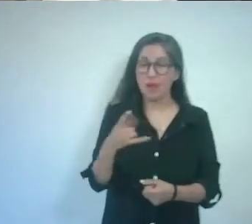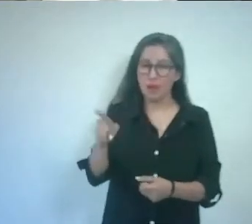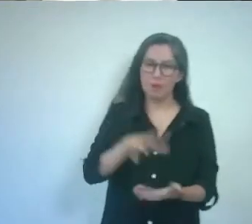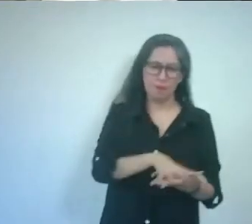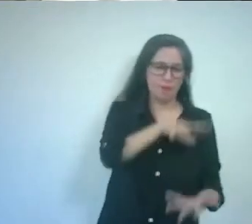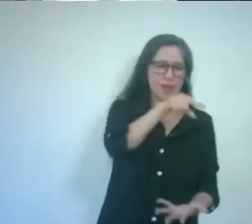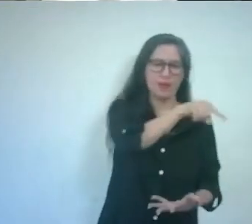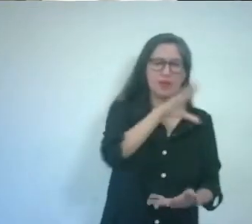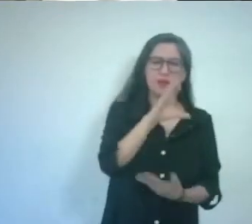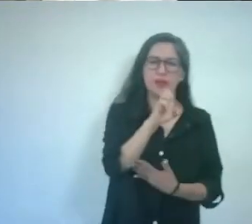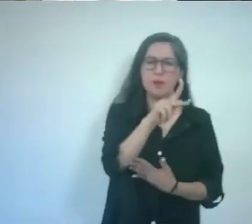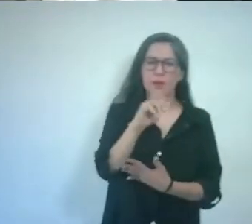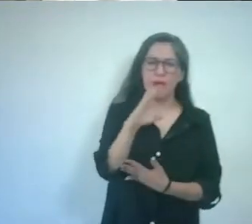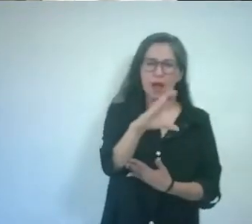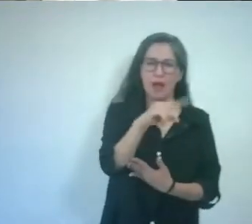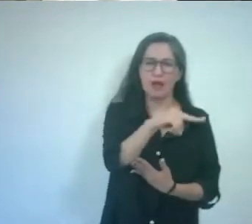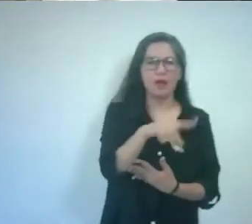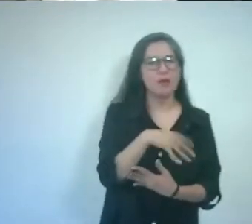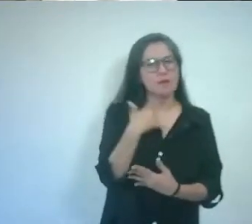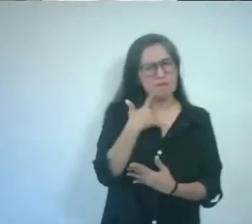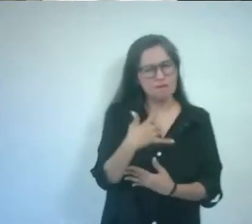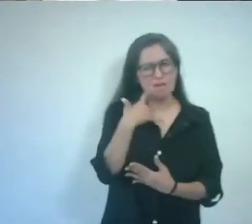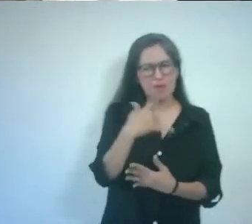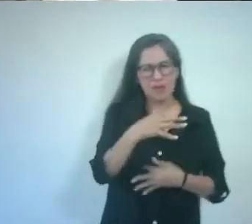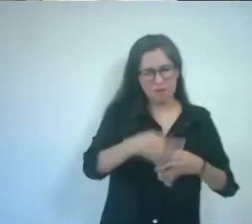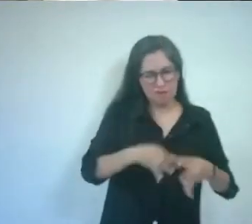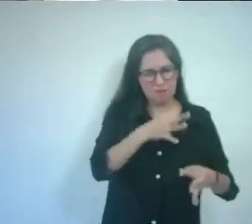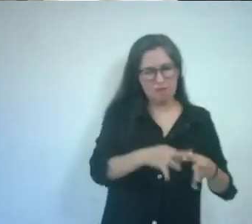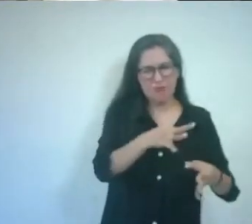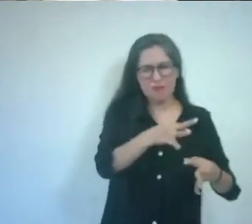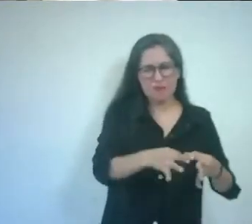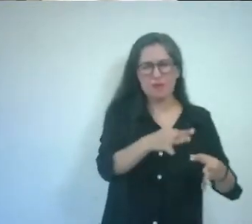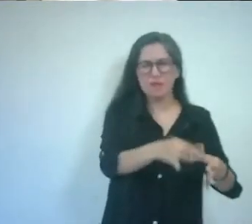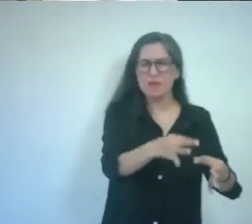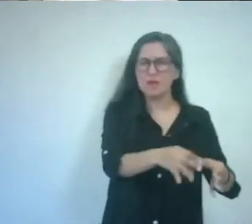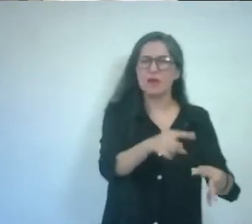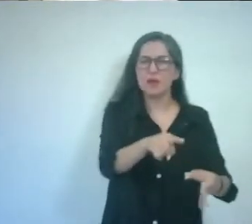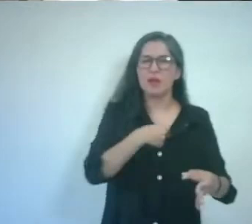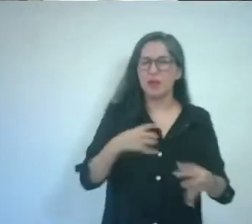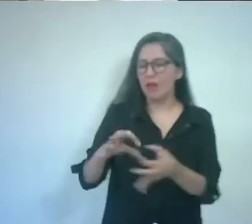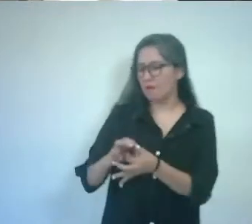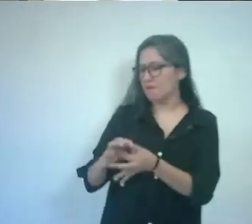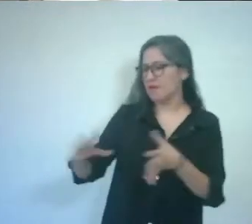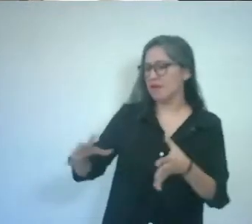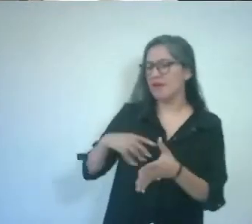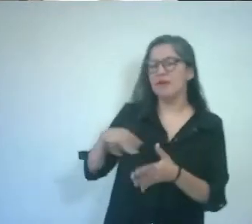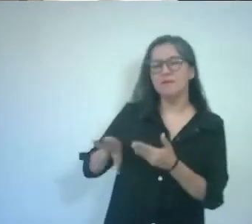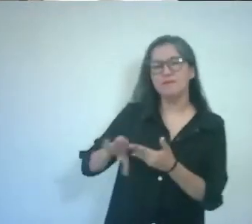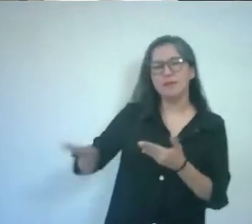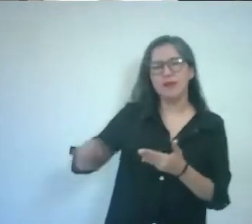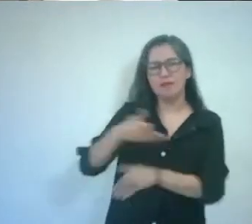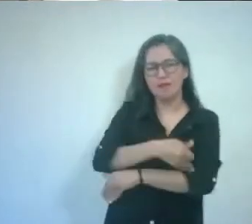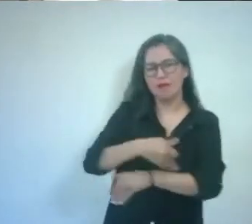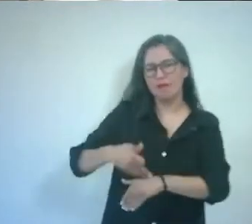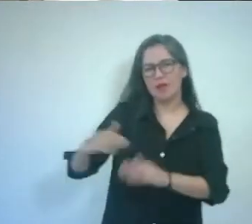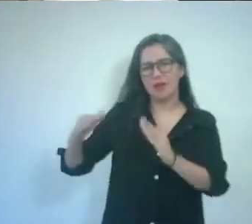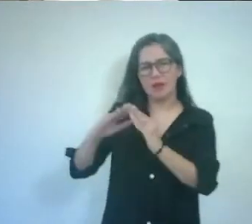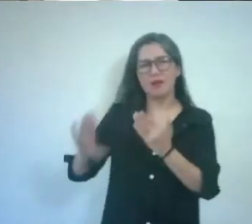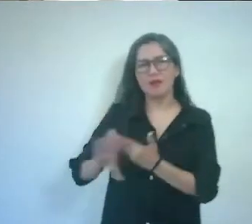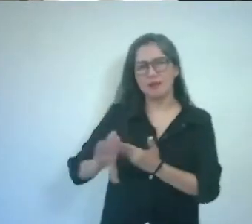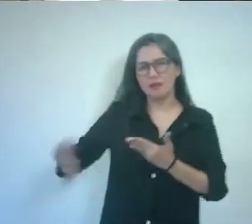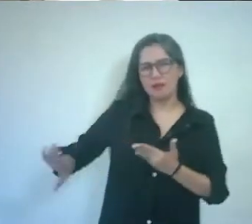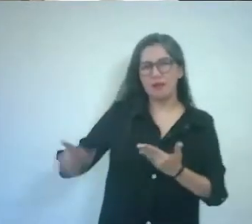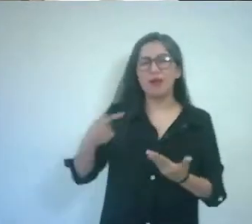CEPAC, que ha dedicado y que se ha despegado de sus familias, de sus hogares, de